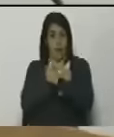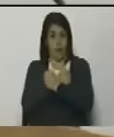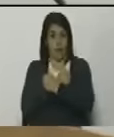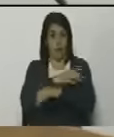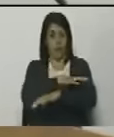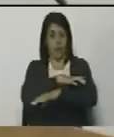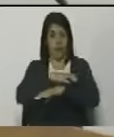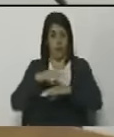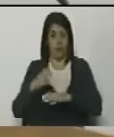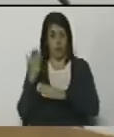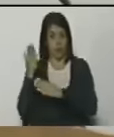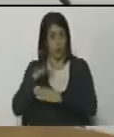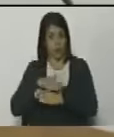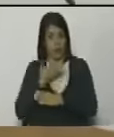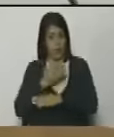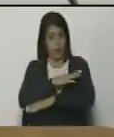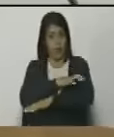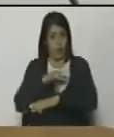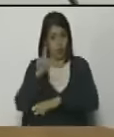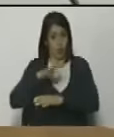gato, usted no puede tener gatos,